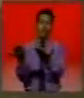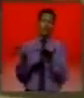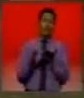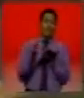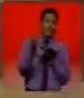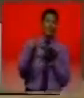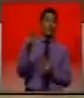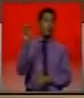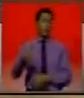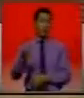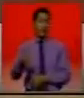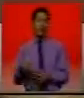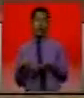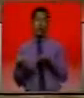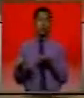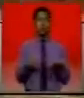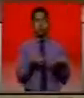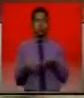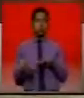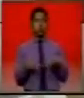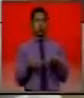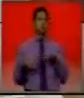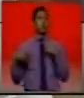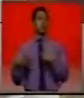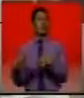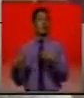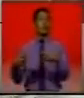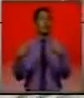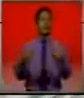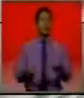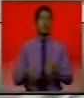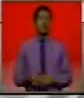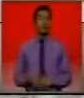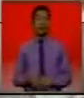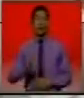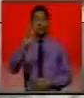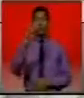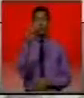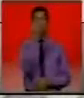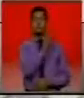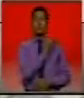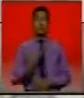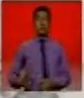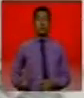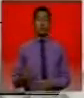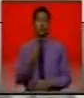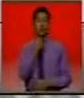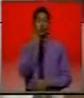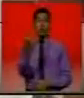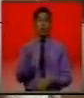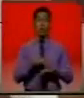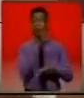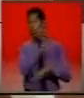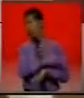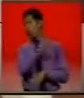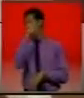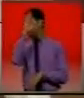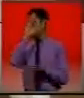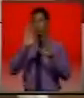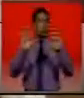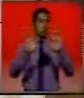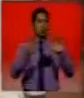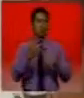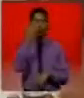y los duros golpes que sigue recibiendo con cada réplica, el segundo mandatario aseguró que no existirá abandono. Nunca nos vamos a olvidar de